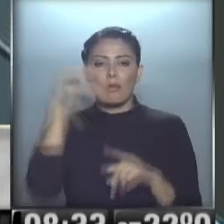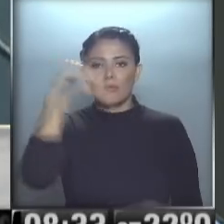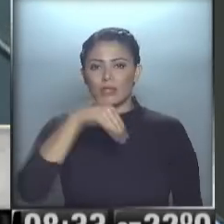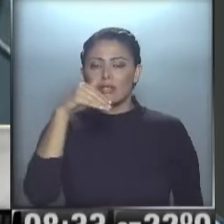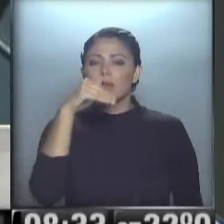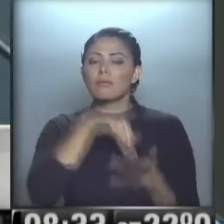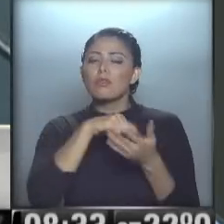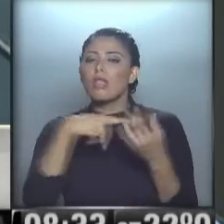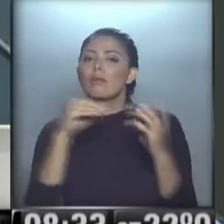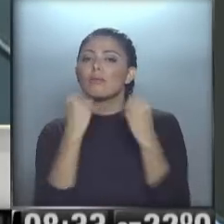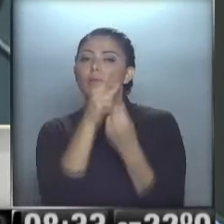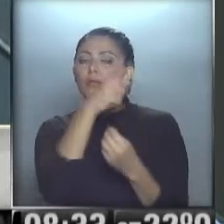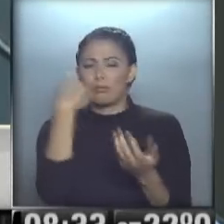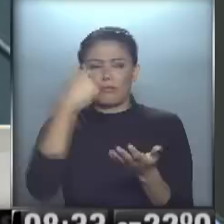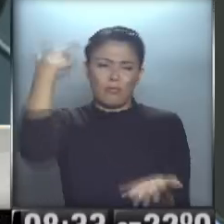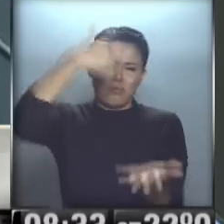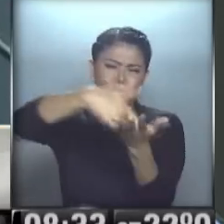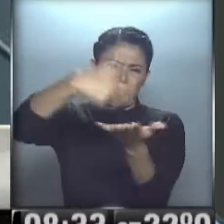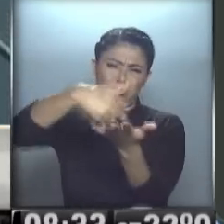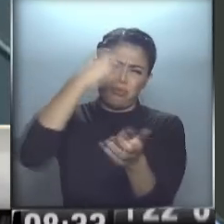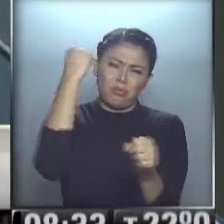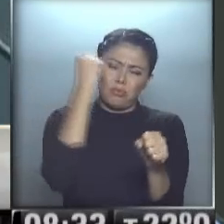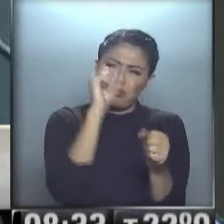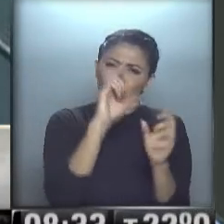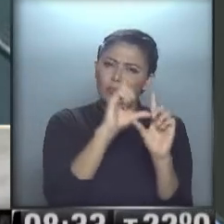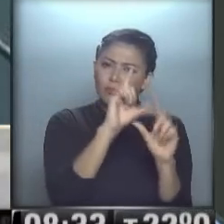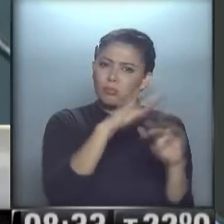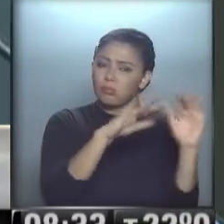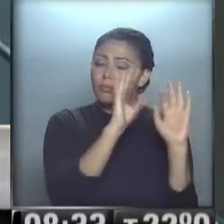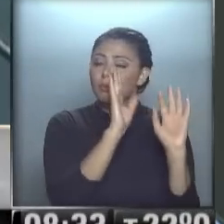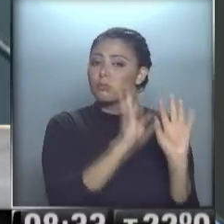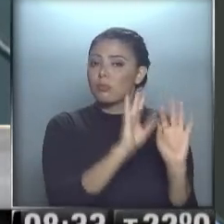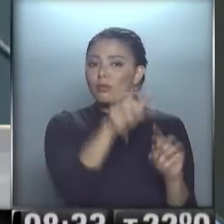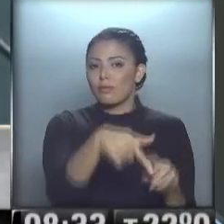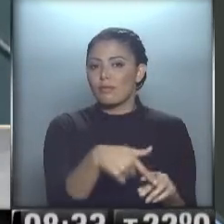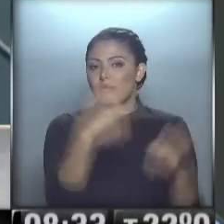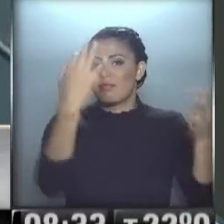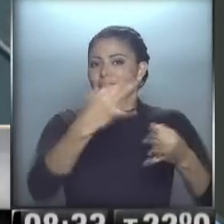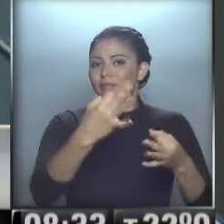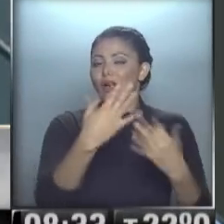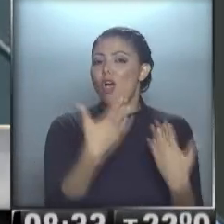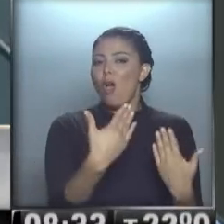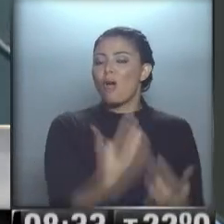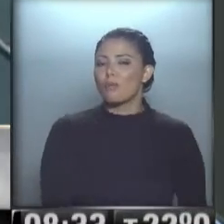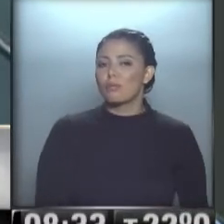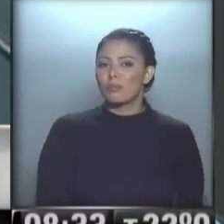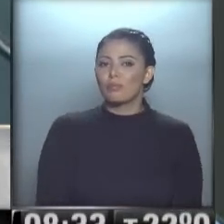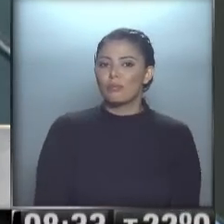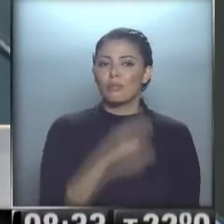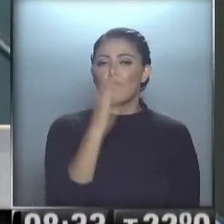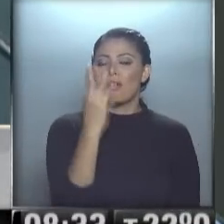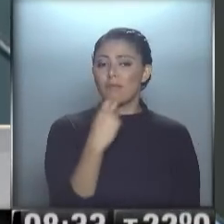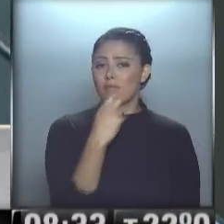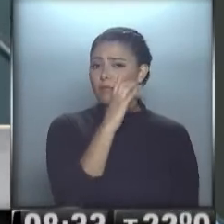Por qué Porque hizo una gran inversión en shil gas y eso ha generado una autonomía en en su capacidad de autoabastecimiento